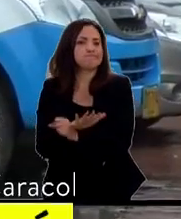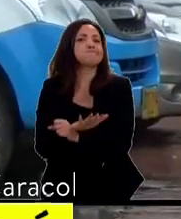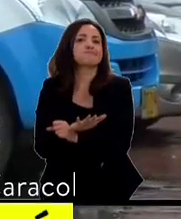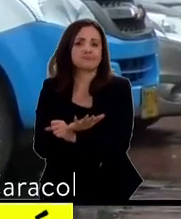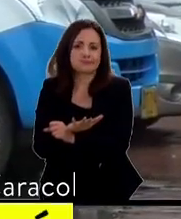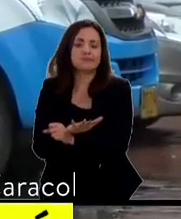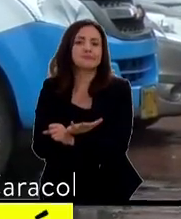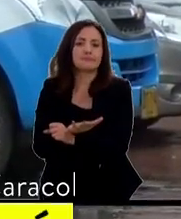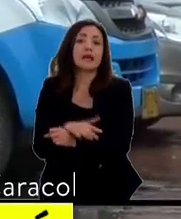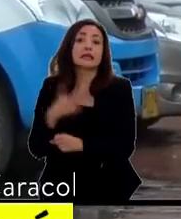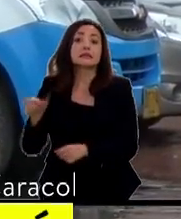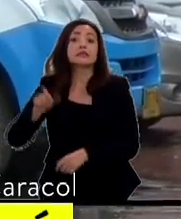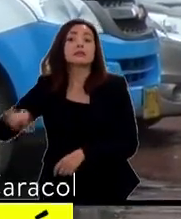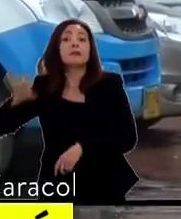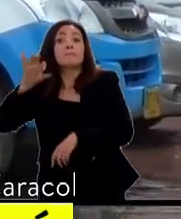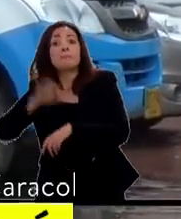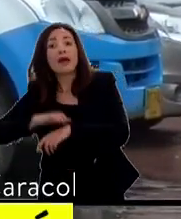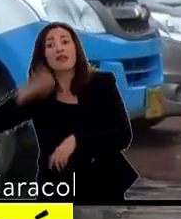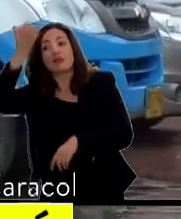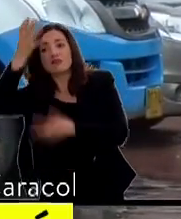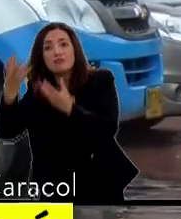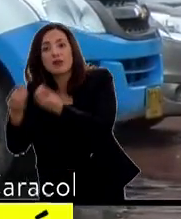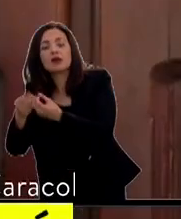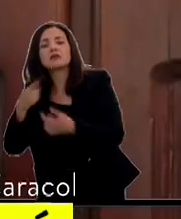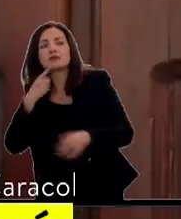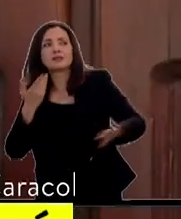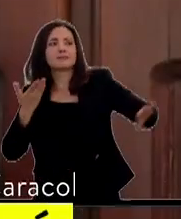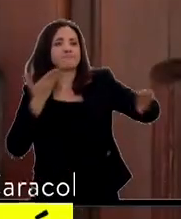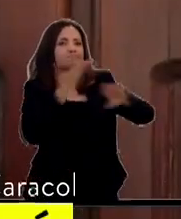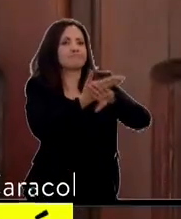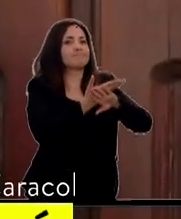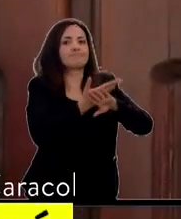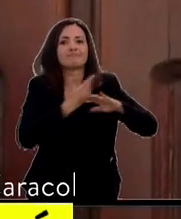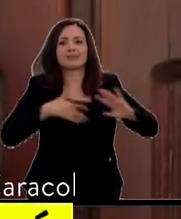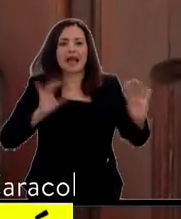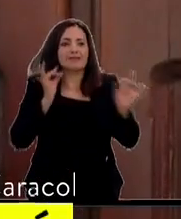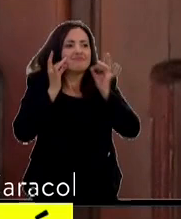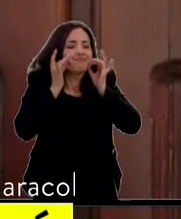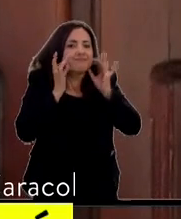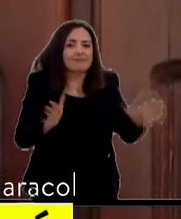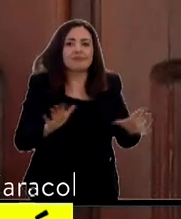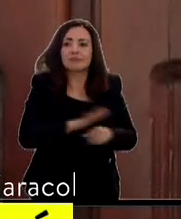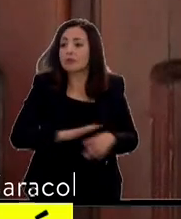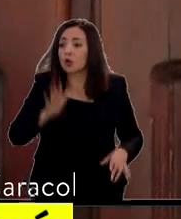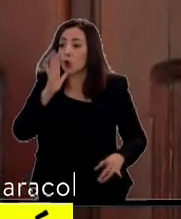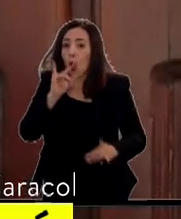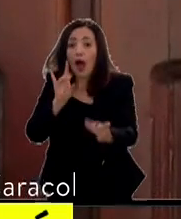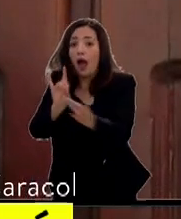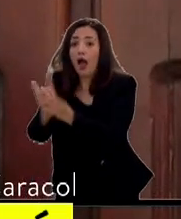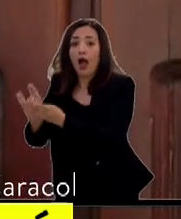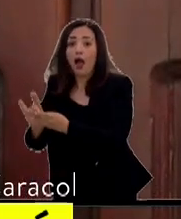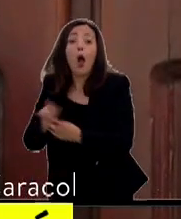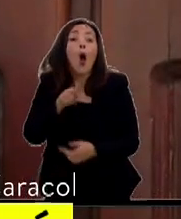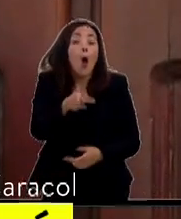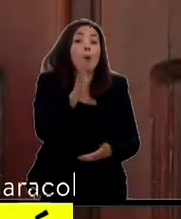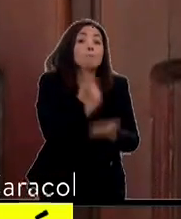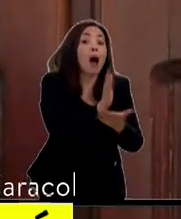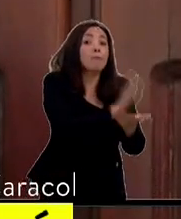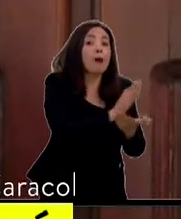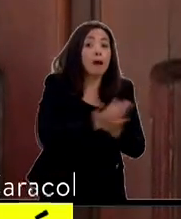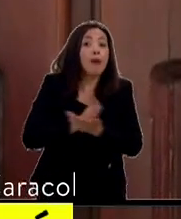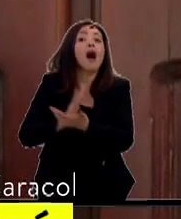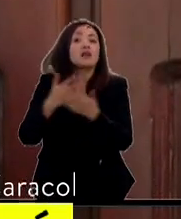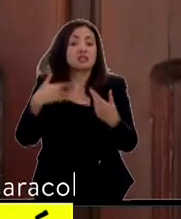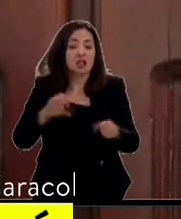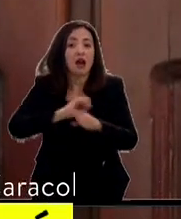los médicos lanzaron un SOS. No hay camas. Pacientes diagnosticados